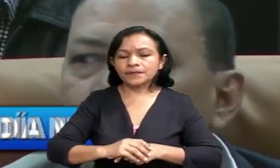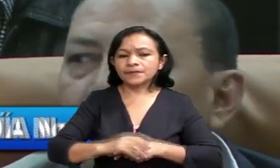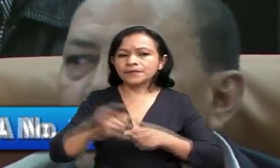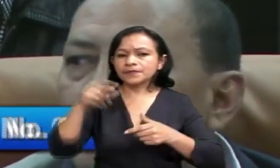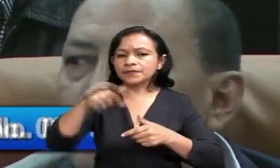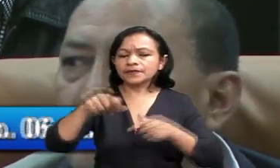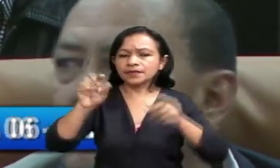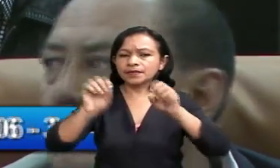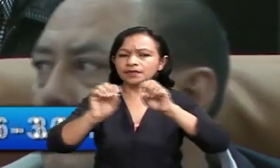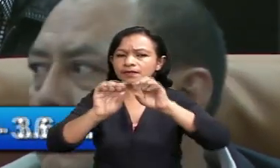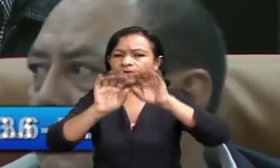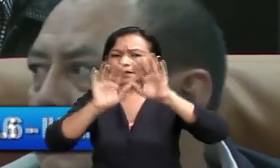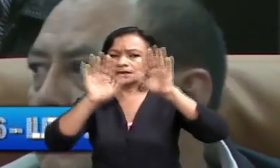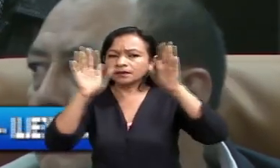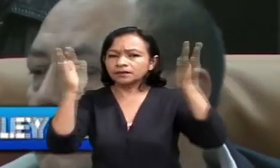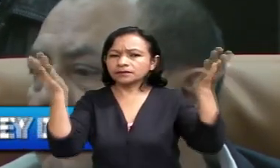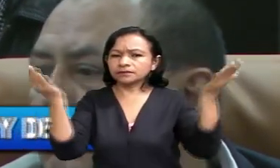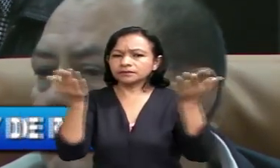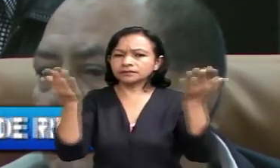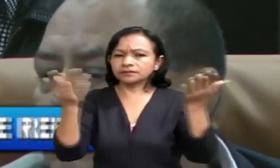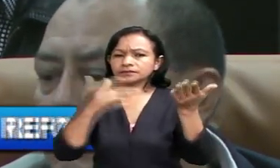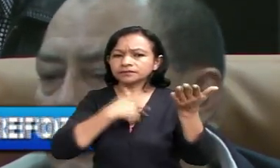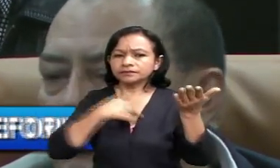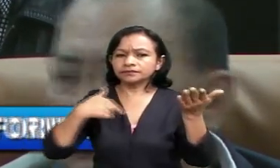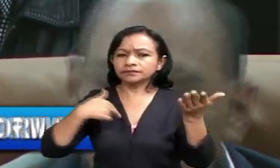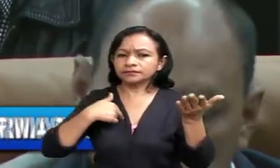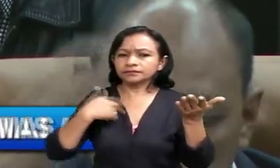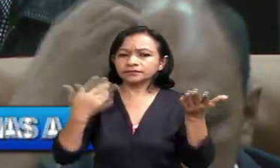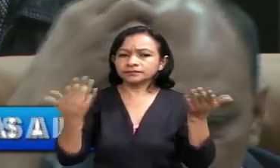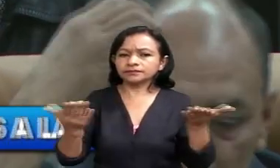amanecer y no darte cuenta